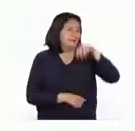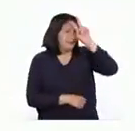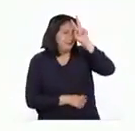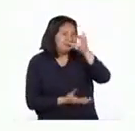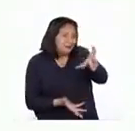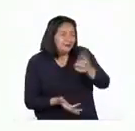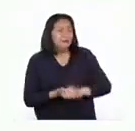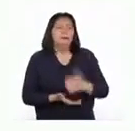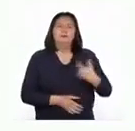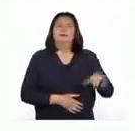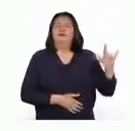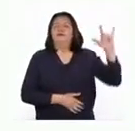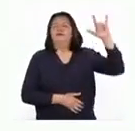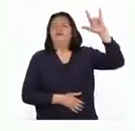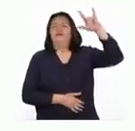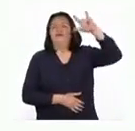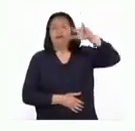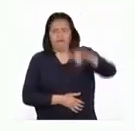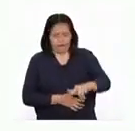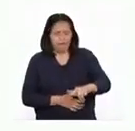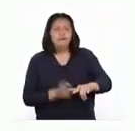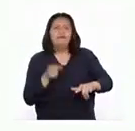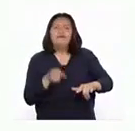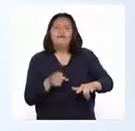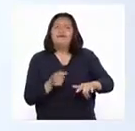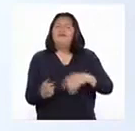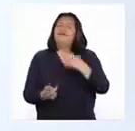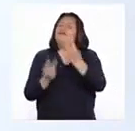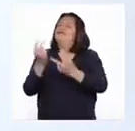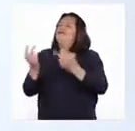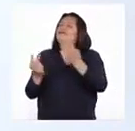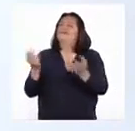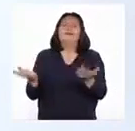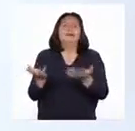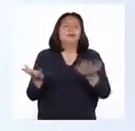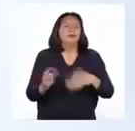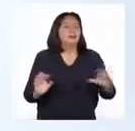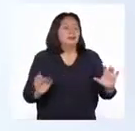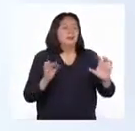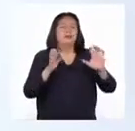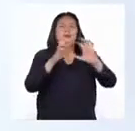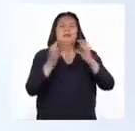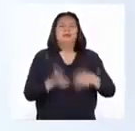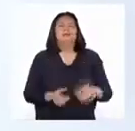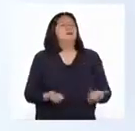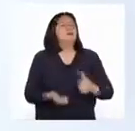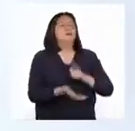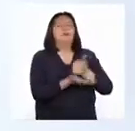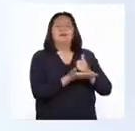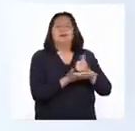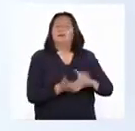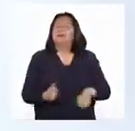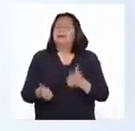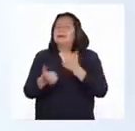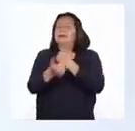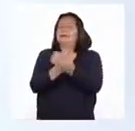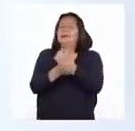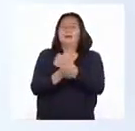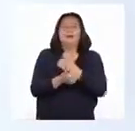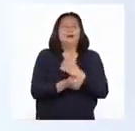Perú. Aterrizaremos nuestro avión y visitaremos los departamentos de Pasco, Apurímac,